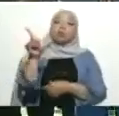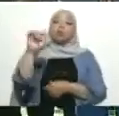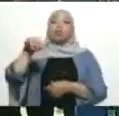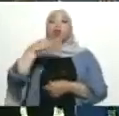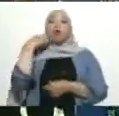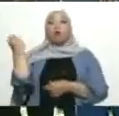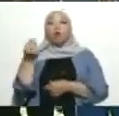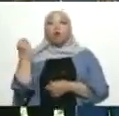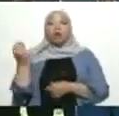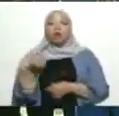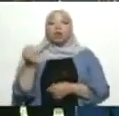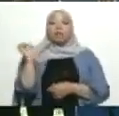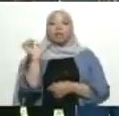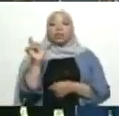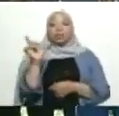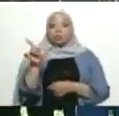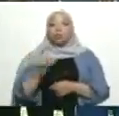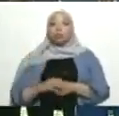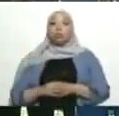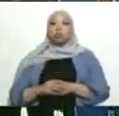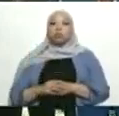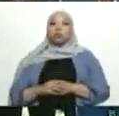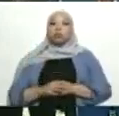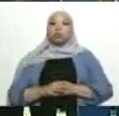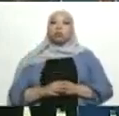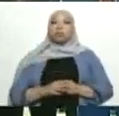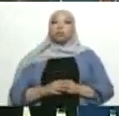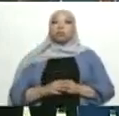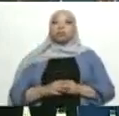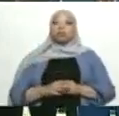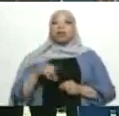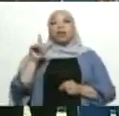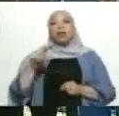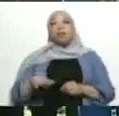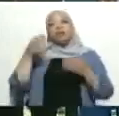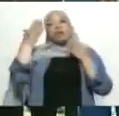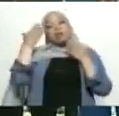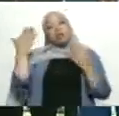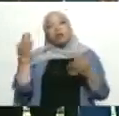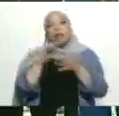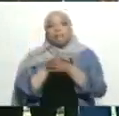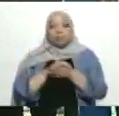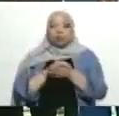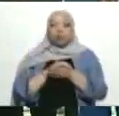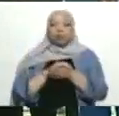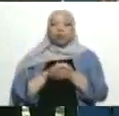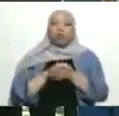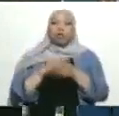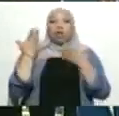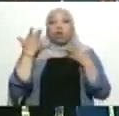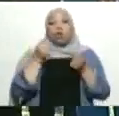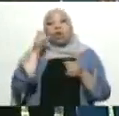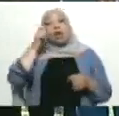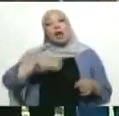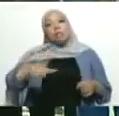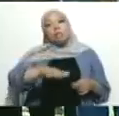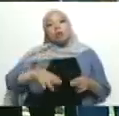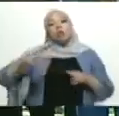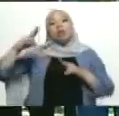JPSUV, pero sobre todo, saludar con mucho afecto al pueblo del